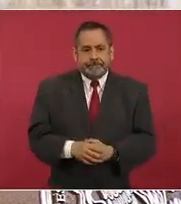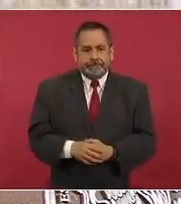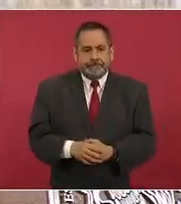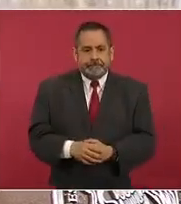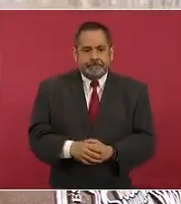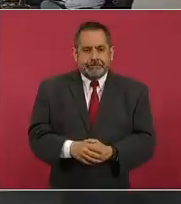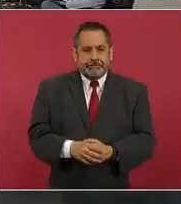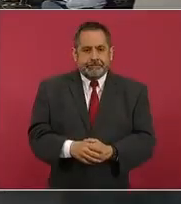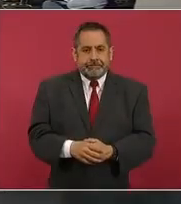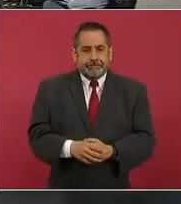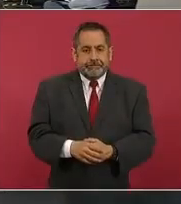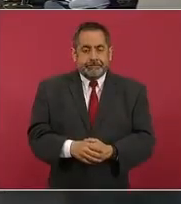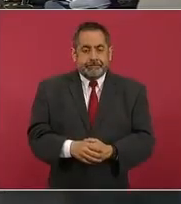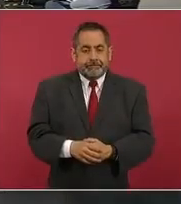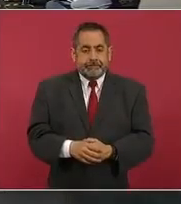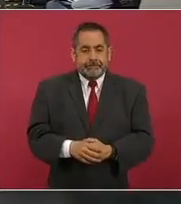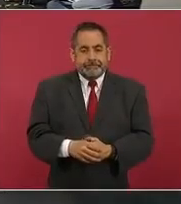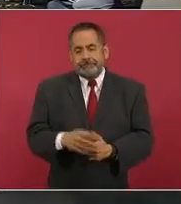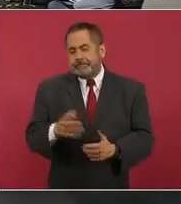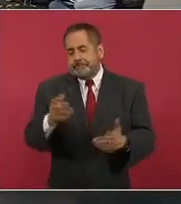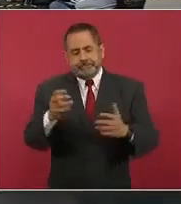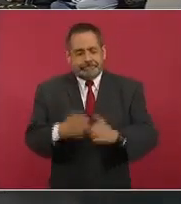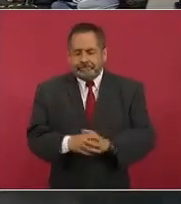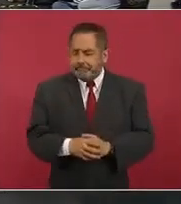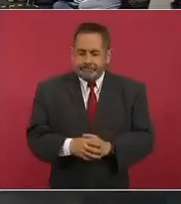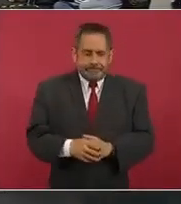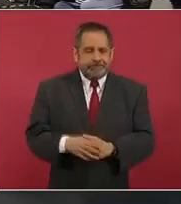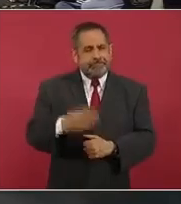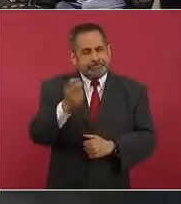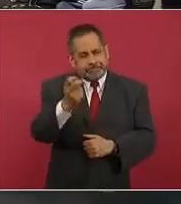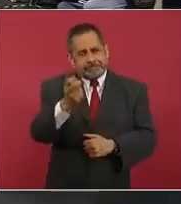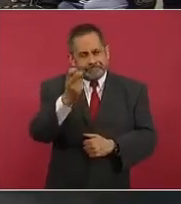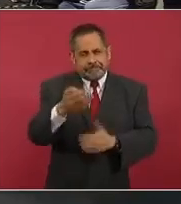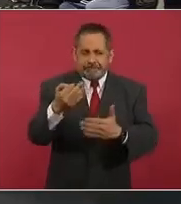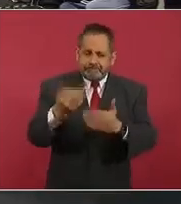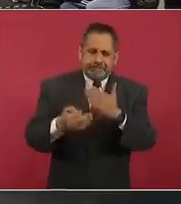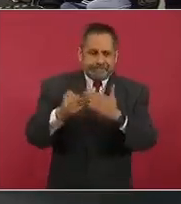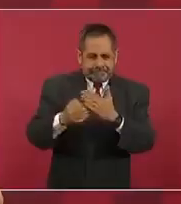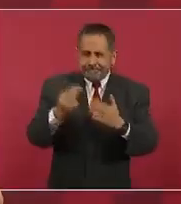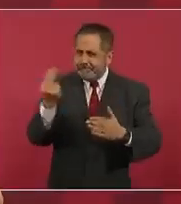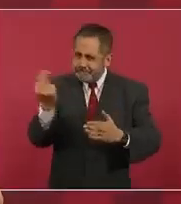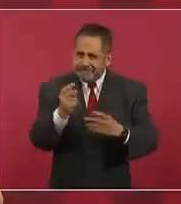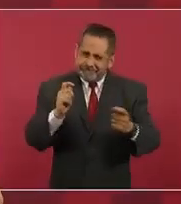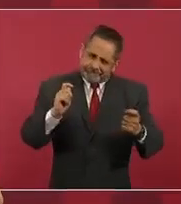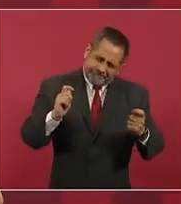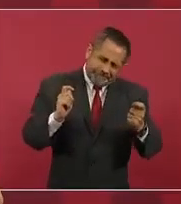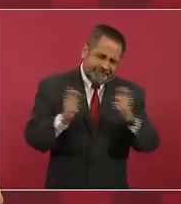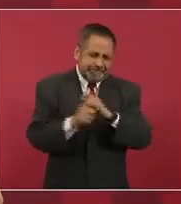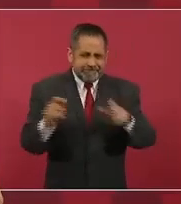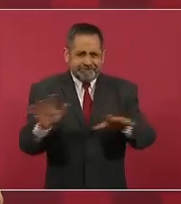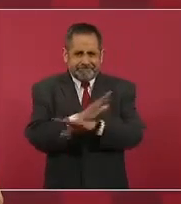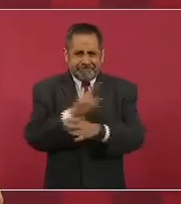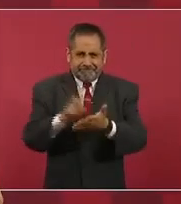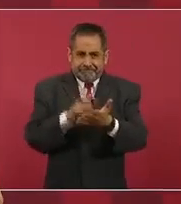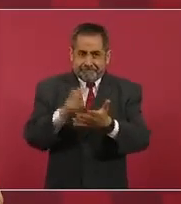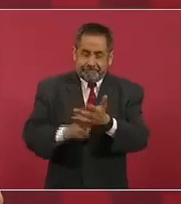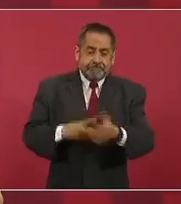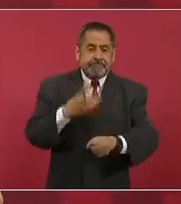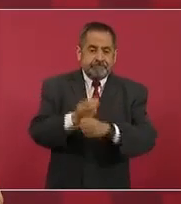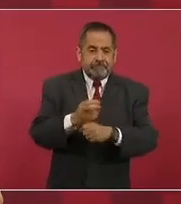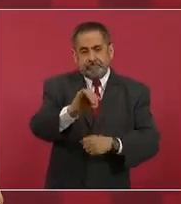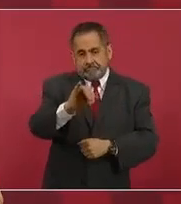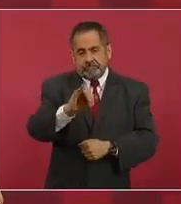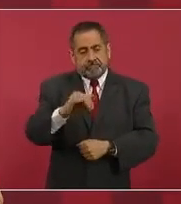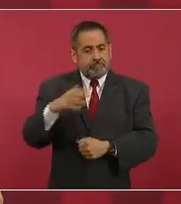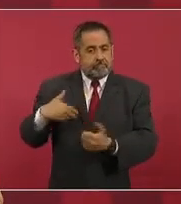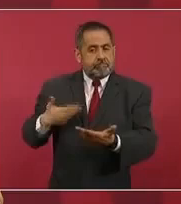Ya vamos a hacer la propuesta. ¿Cuándo? Había comentado que después de la revocación de mandato le iba a mandar. Sí, pasando. Pasando